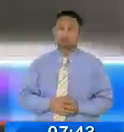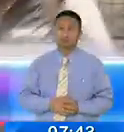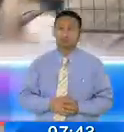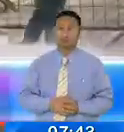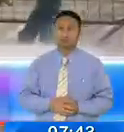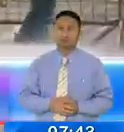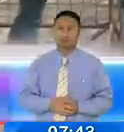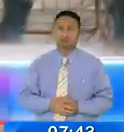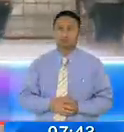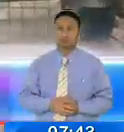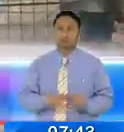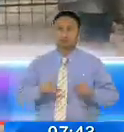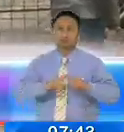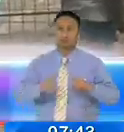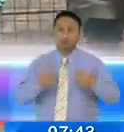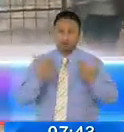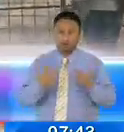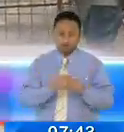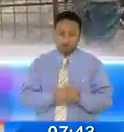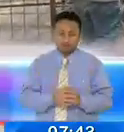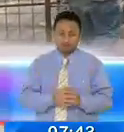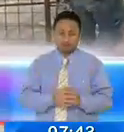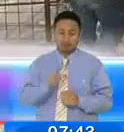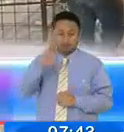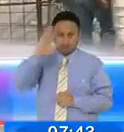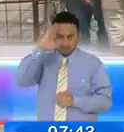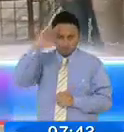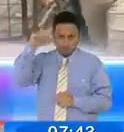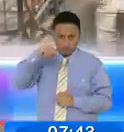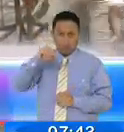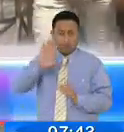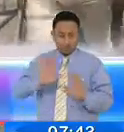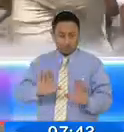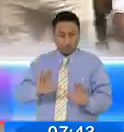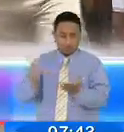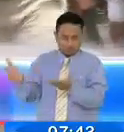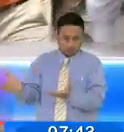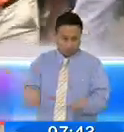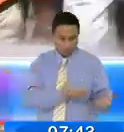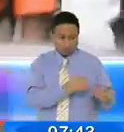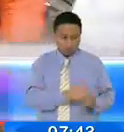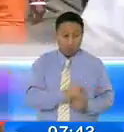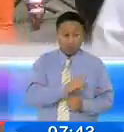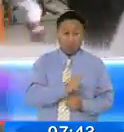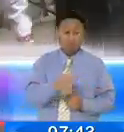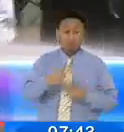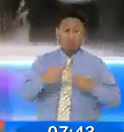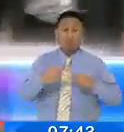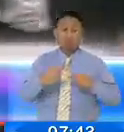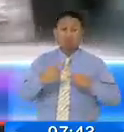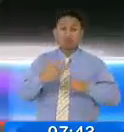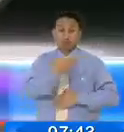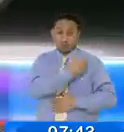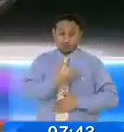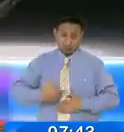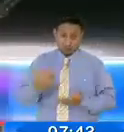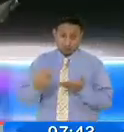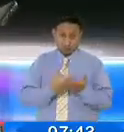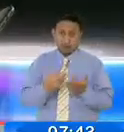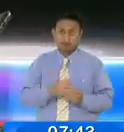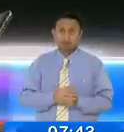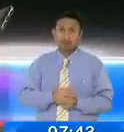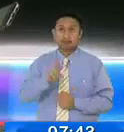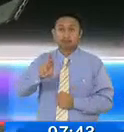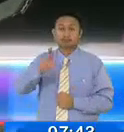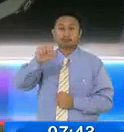Sin embargo, luego de varios minutos, la fuerza pública les permitió pasar para reunirse con el jefe de Estado. Raúl Delgado, presidente